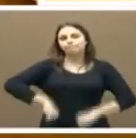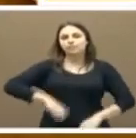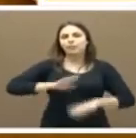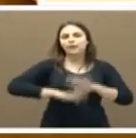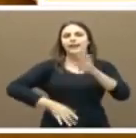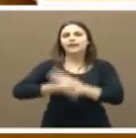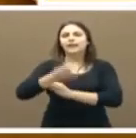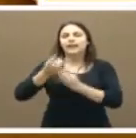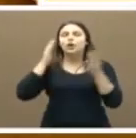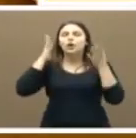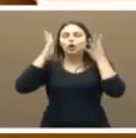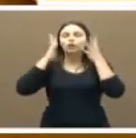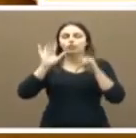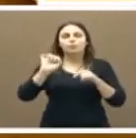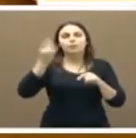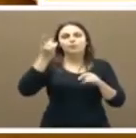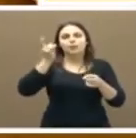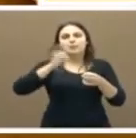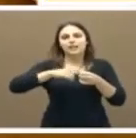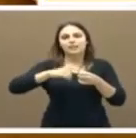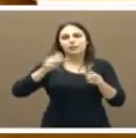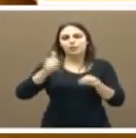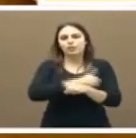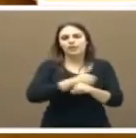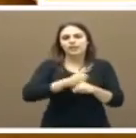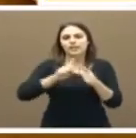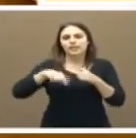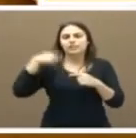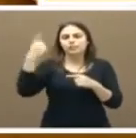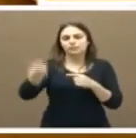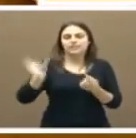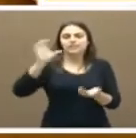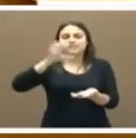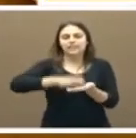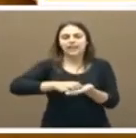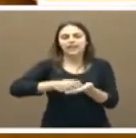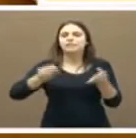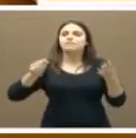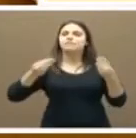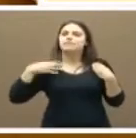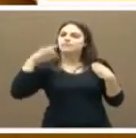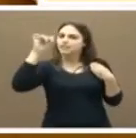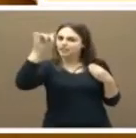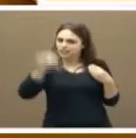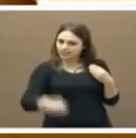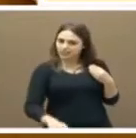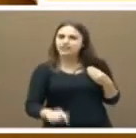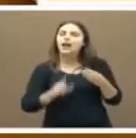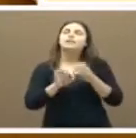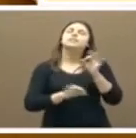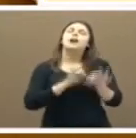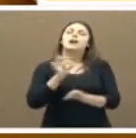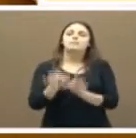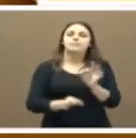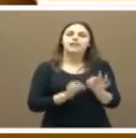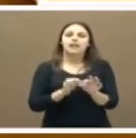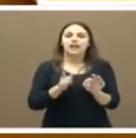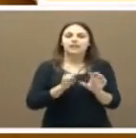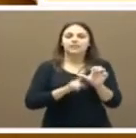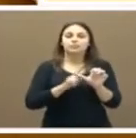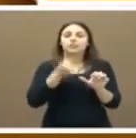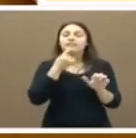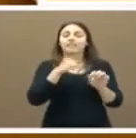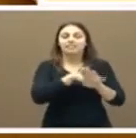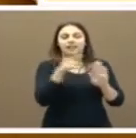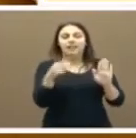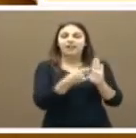de lo que será el primer Consejo de Participación Ciudadana, que tendrá su sede, su residencia aquí en la Asamblea de Extremadura, como establecía la ley